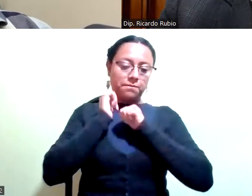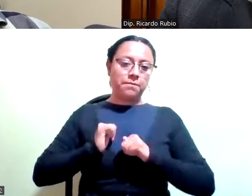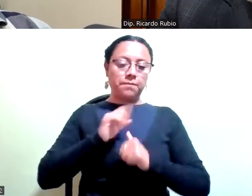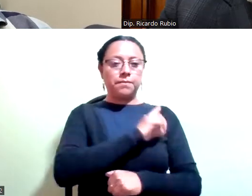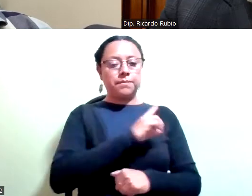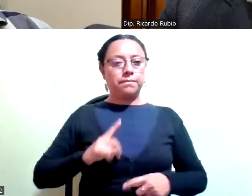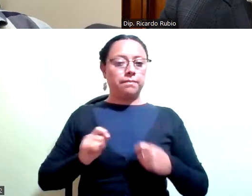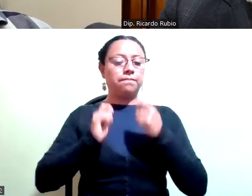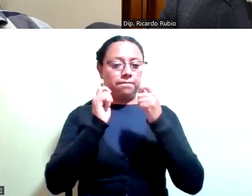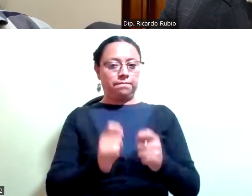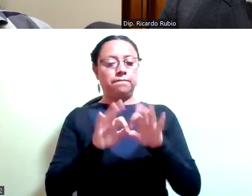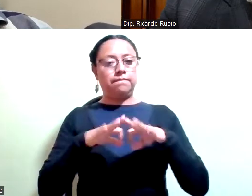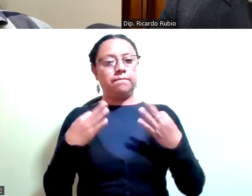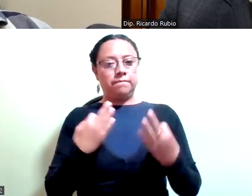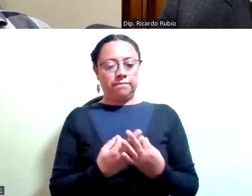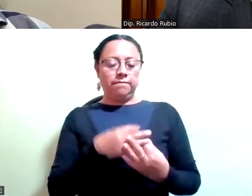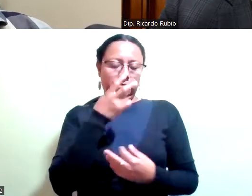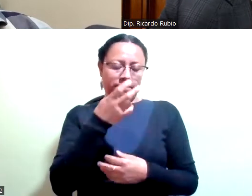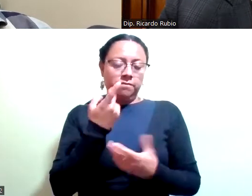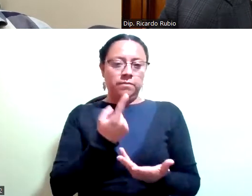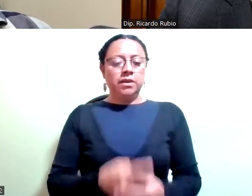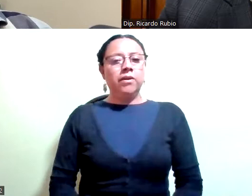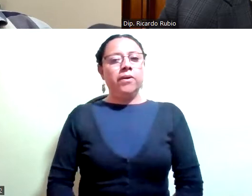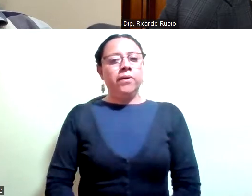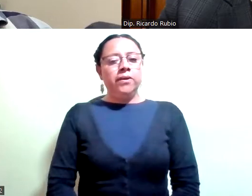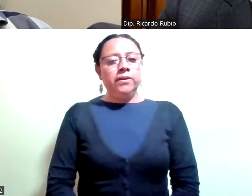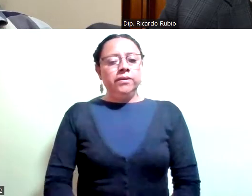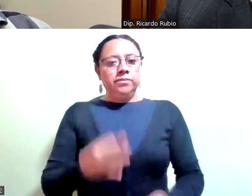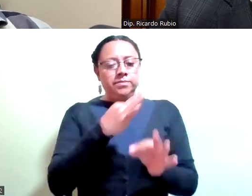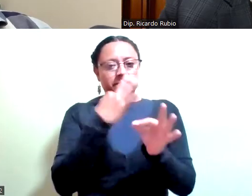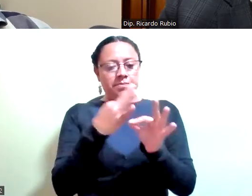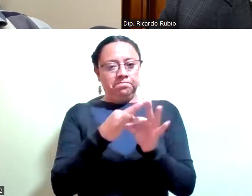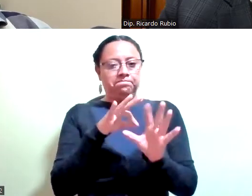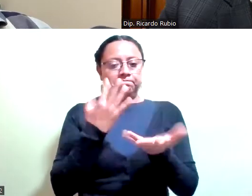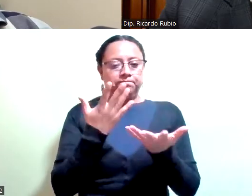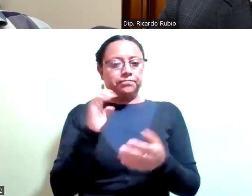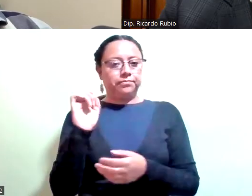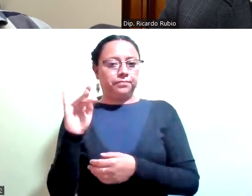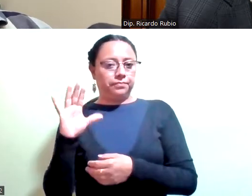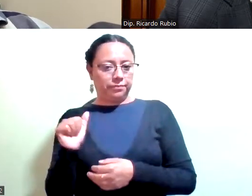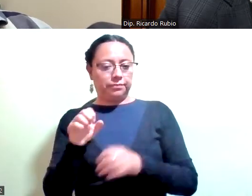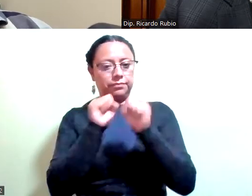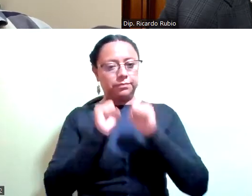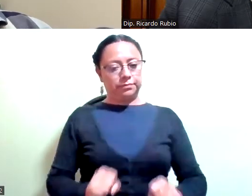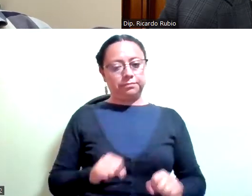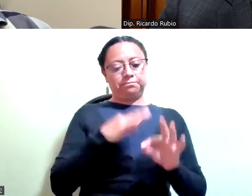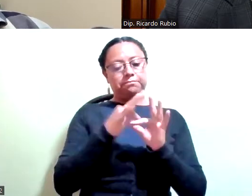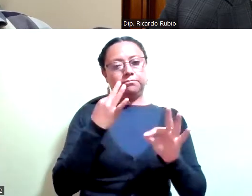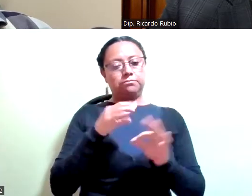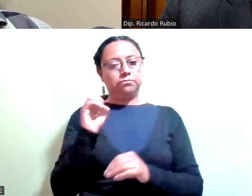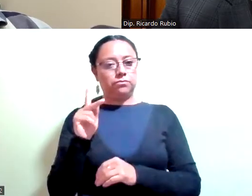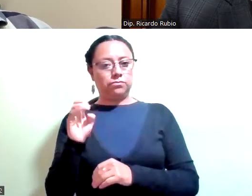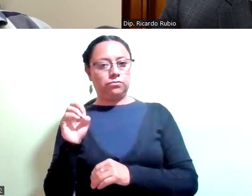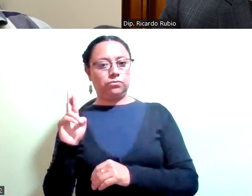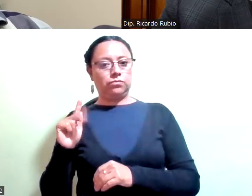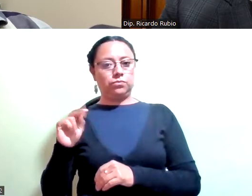forma, y aquí es donde viene la reforma, dice, efectiva, eficiente, ética, segura, adecuada, oportuna y contrato